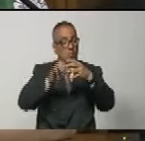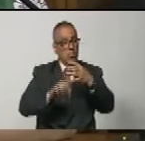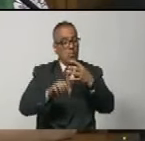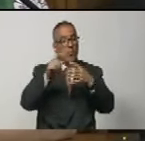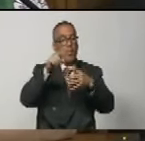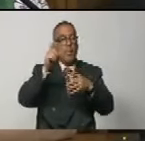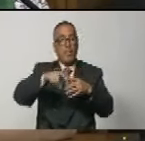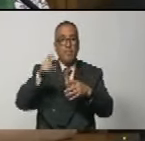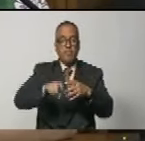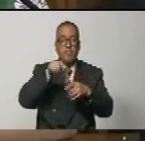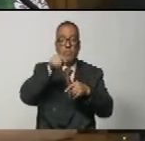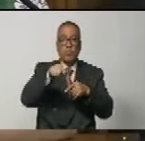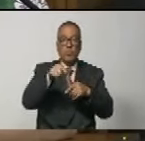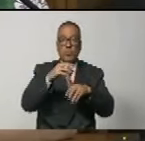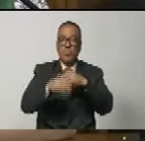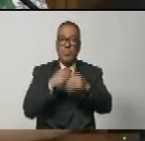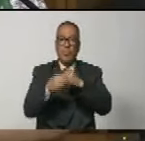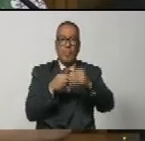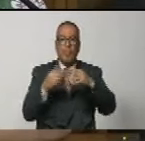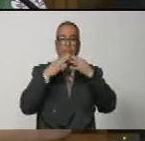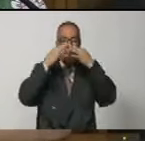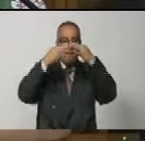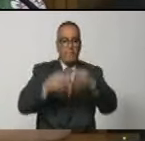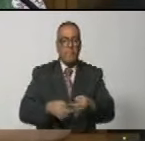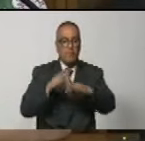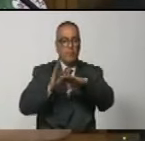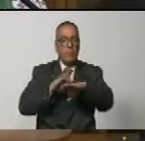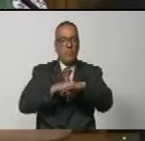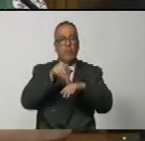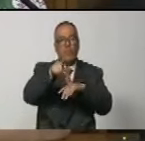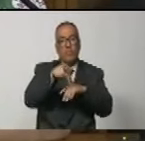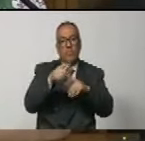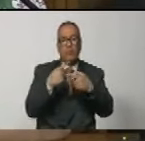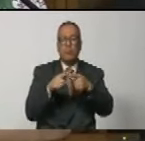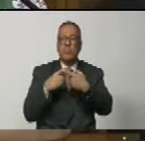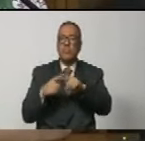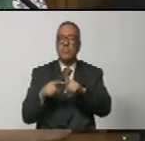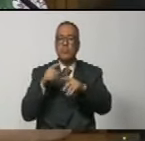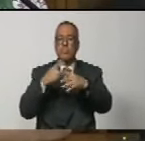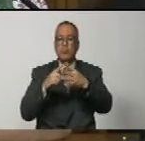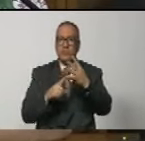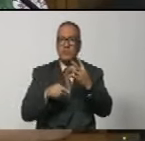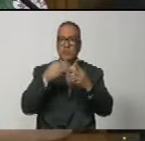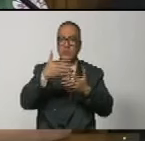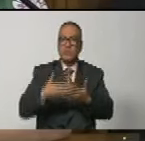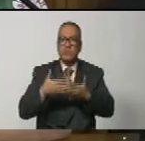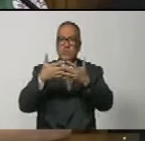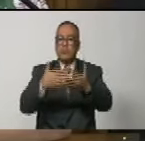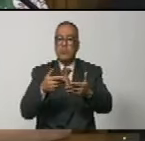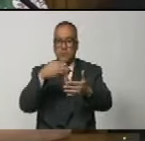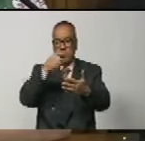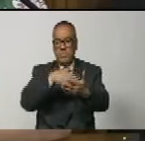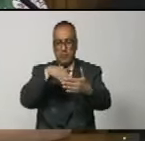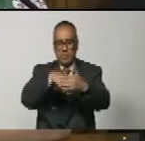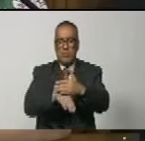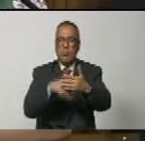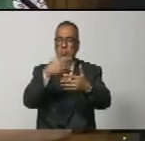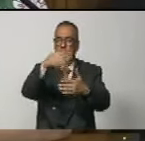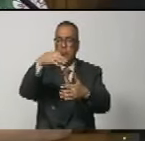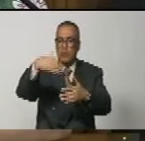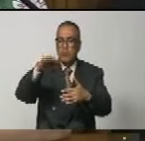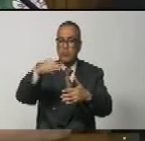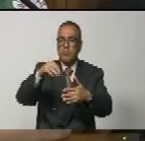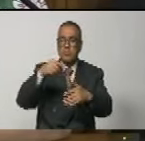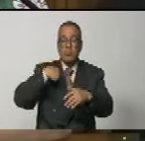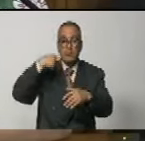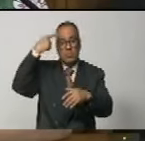juicio necesarios para establecer la verdad de los hechos. Cualquier particular podrá consignar en el expediente los documentos que